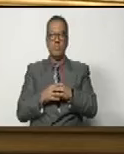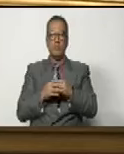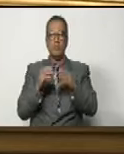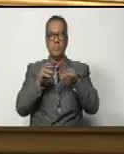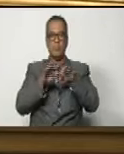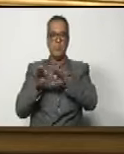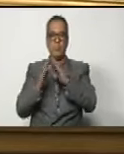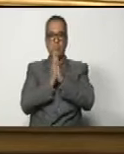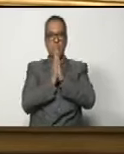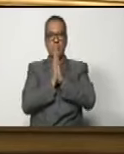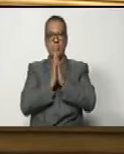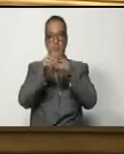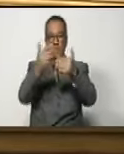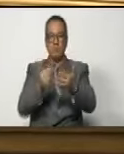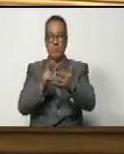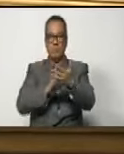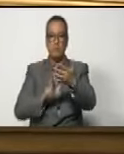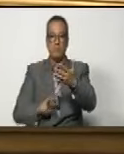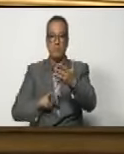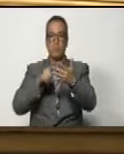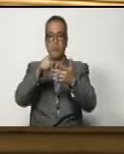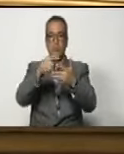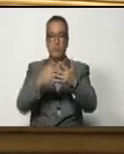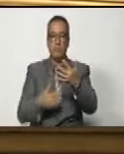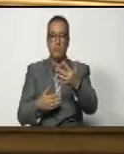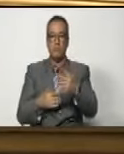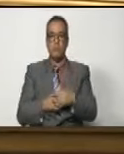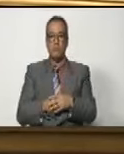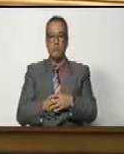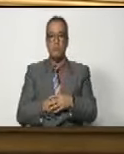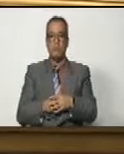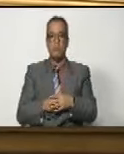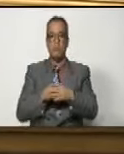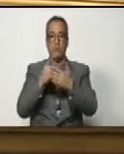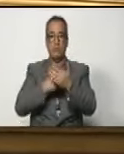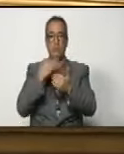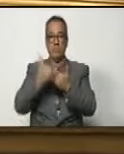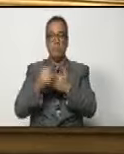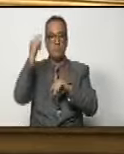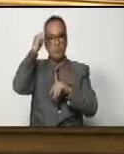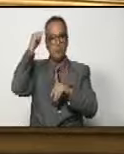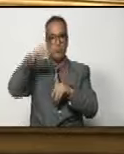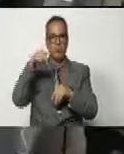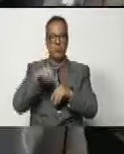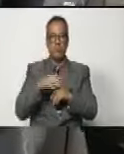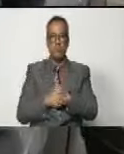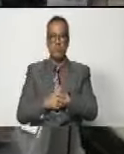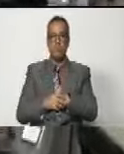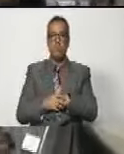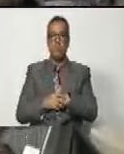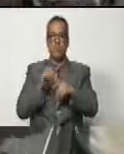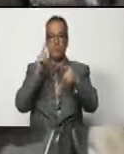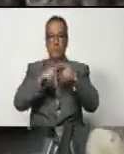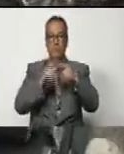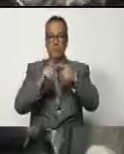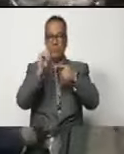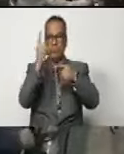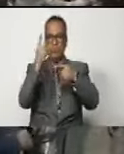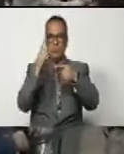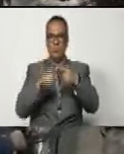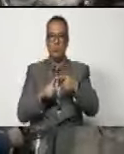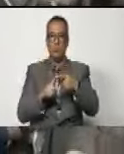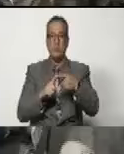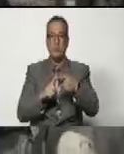Ciudadana secretaria, por favor, sírvase a dar lectura a el proyecto de orden del día de hoy. Punto número